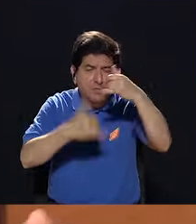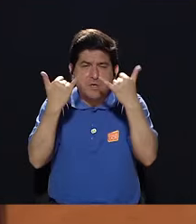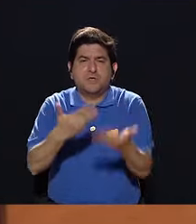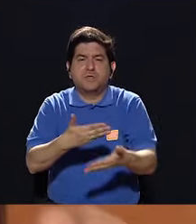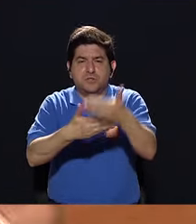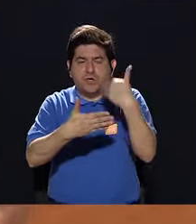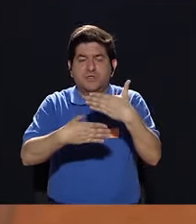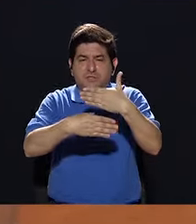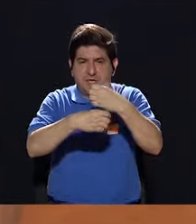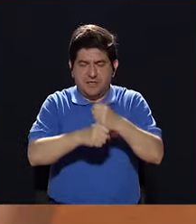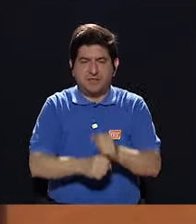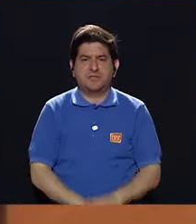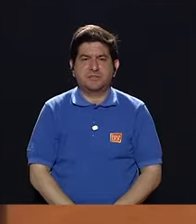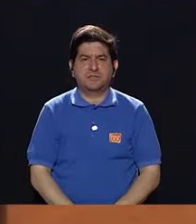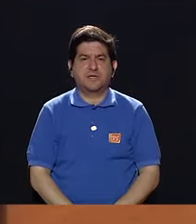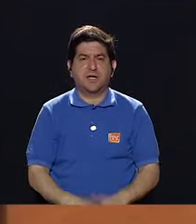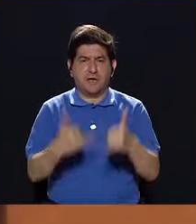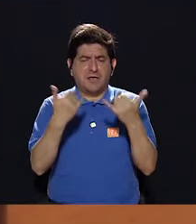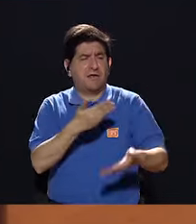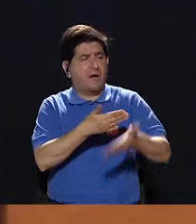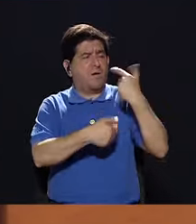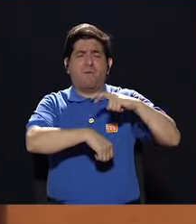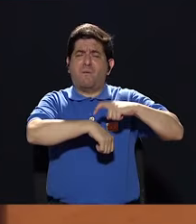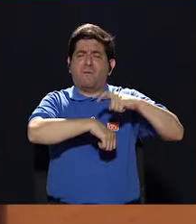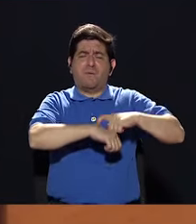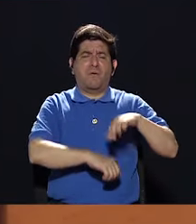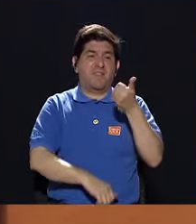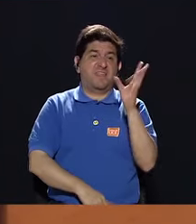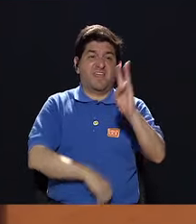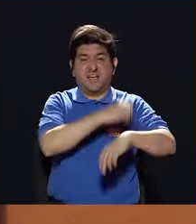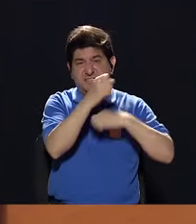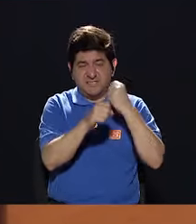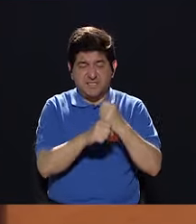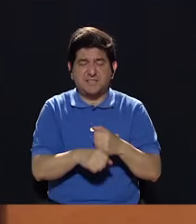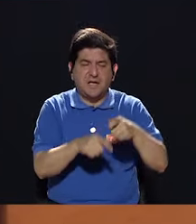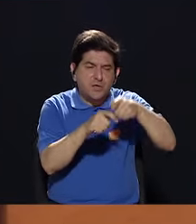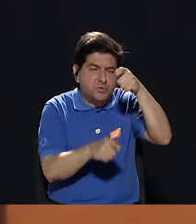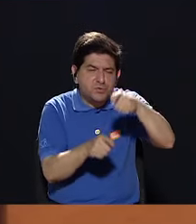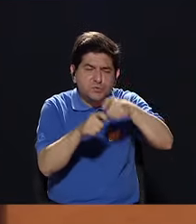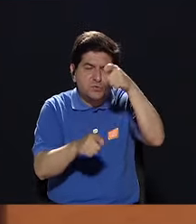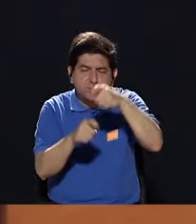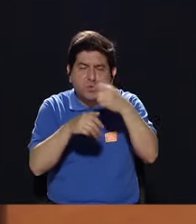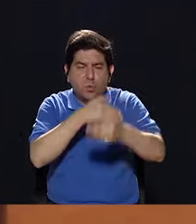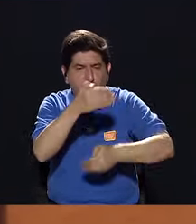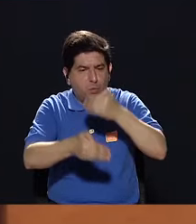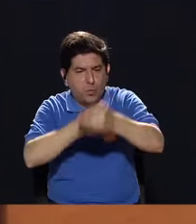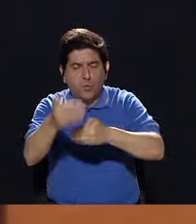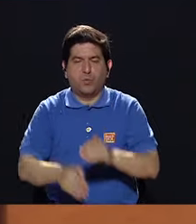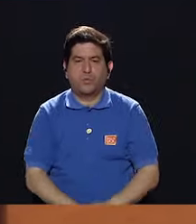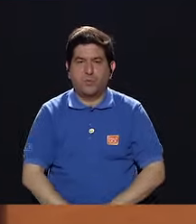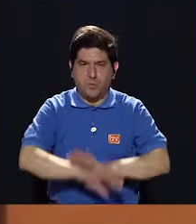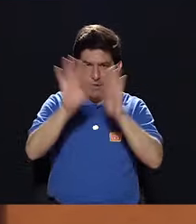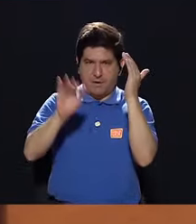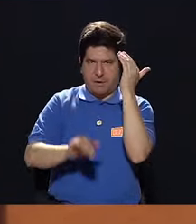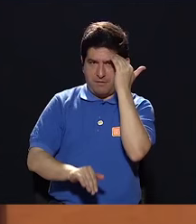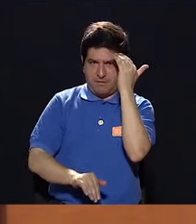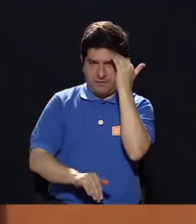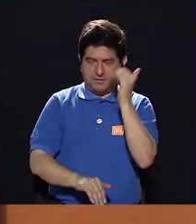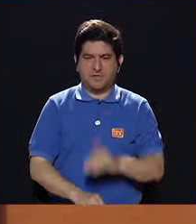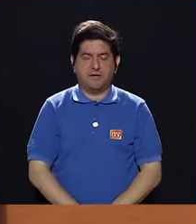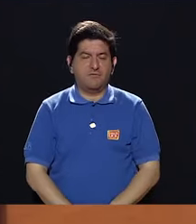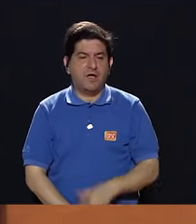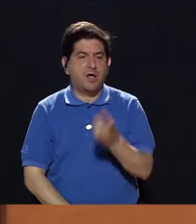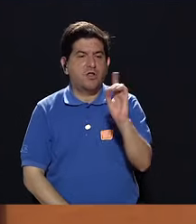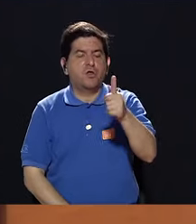se han venido haciendo desde hace mucho tiempo, ahora hace 16 años se viene midiendo. Se tiene claro